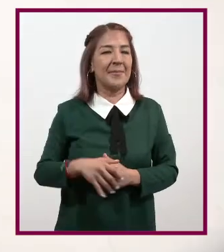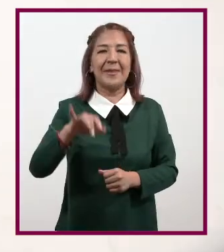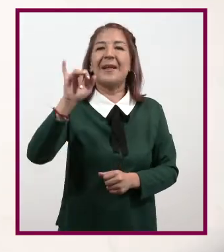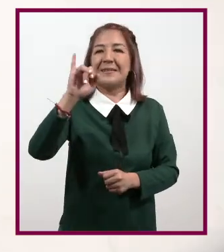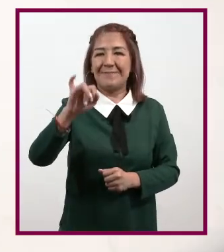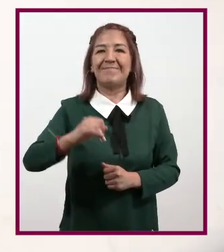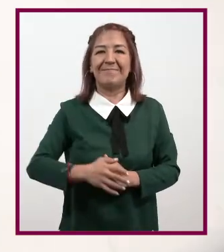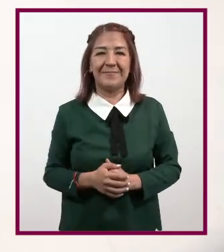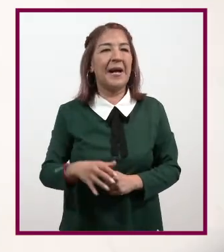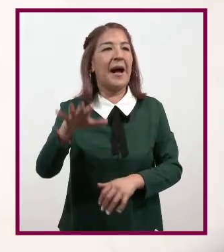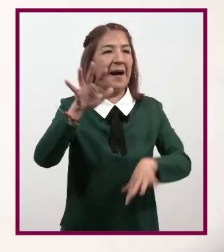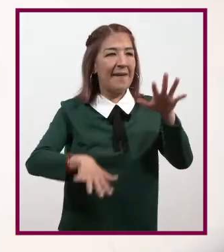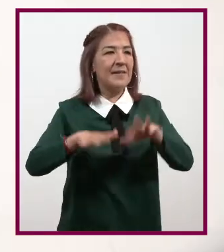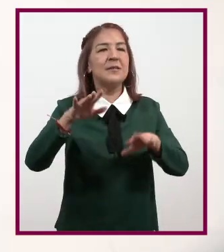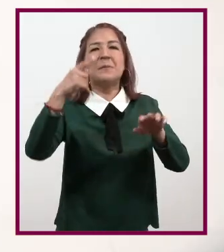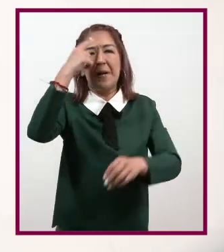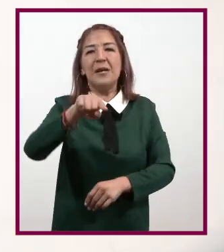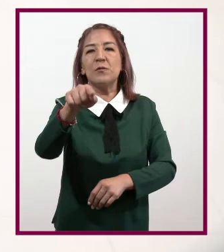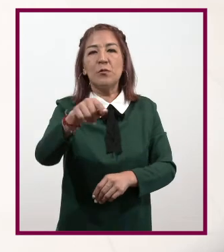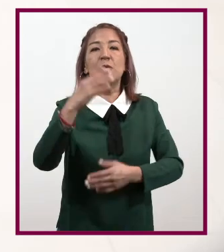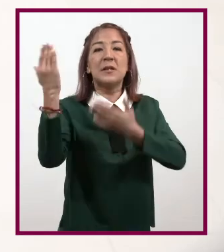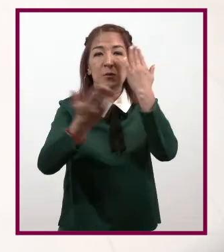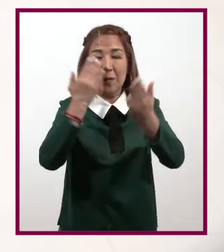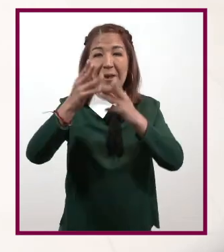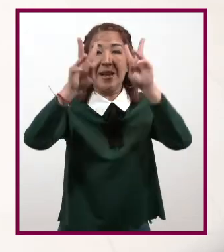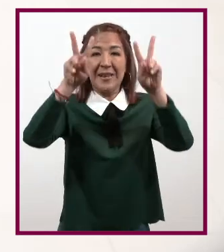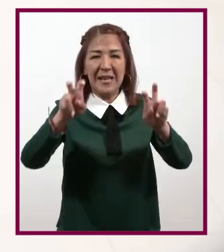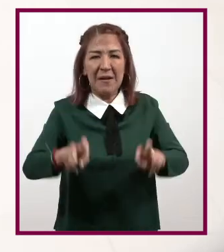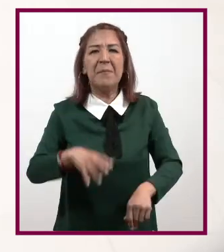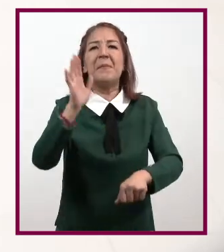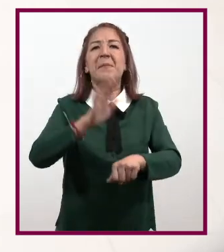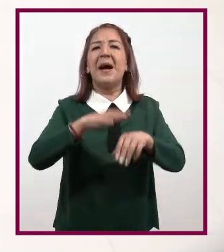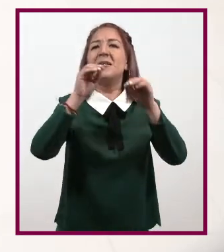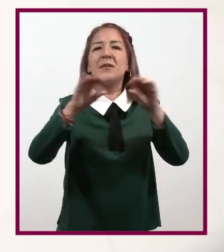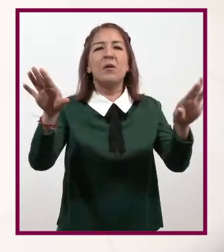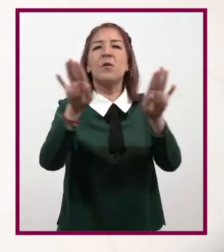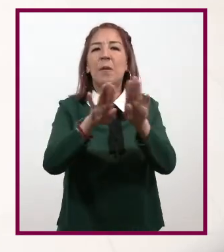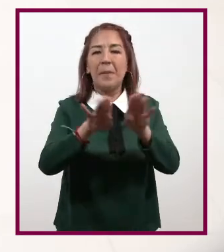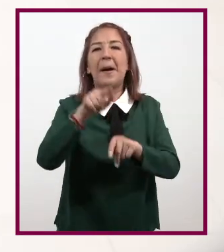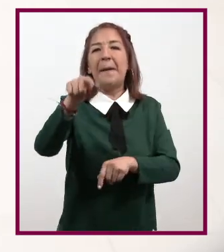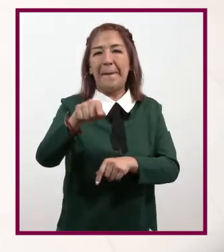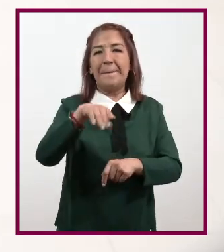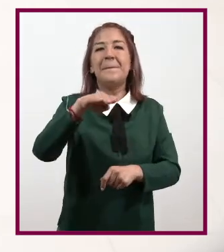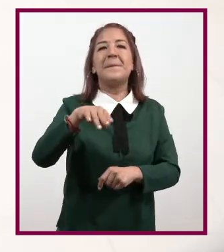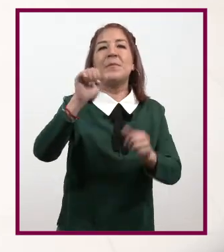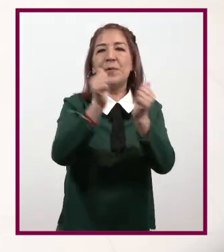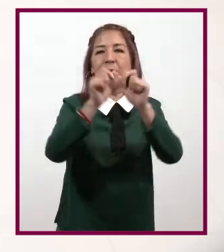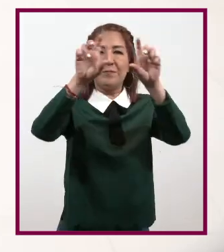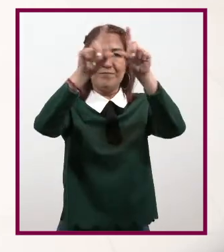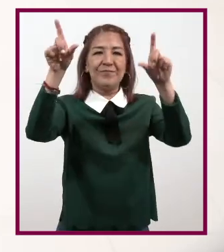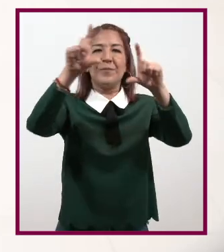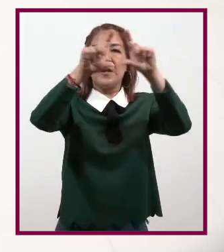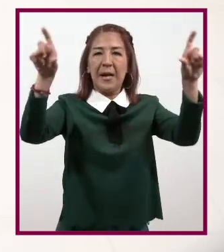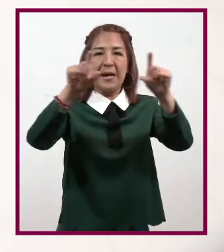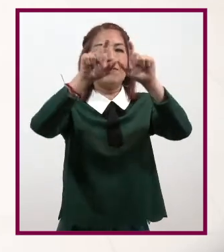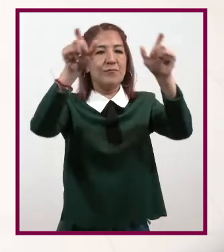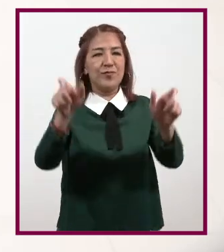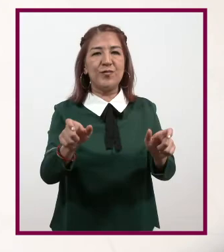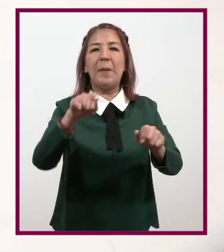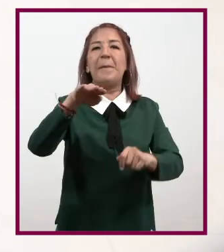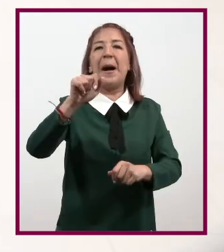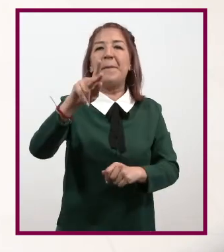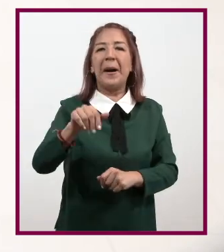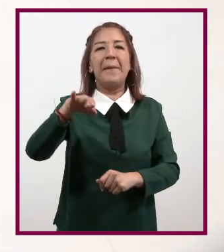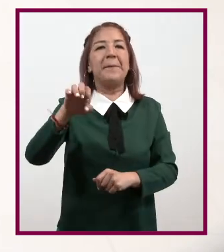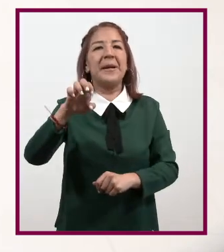Fer. Hay veces que para estudiar algún tema o idea es mucho más claro hacerlo mediante un mapa o esquema mental. Les propongo que hagan su propio mapa mental